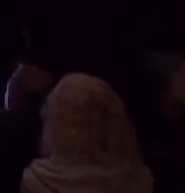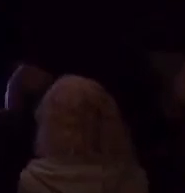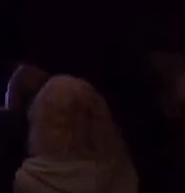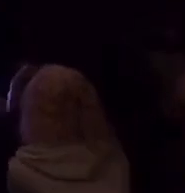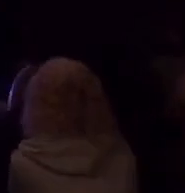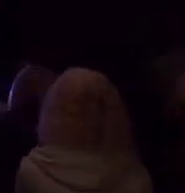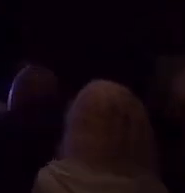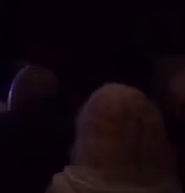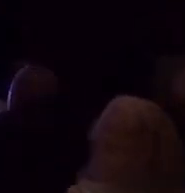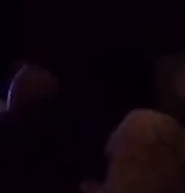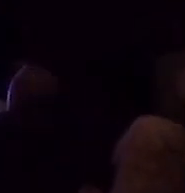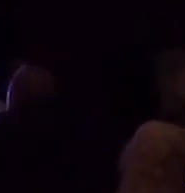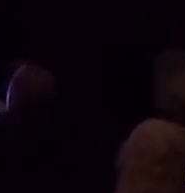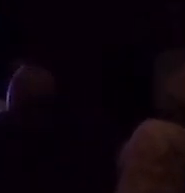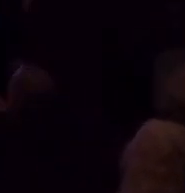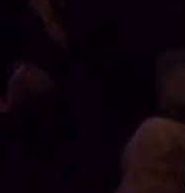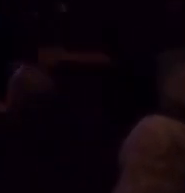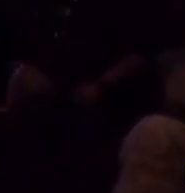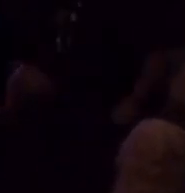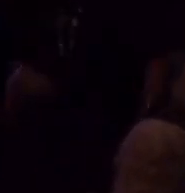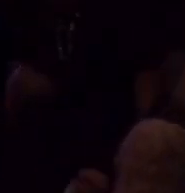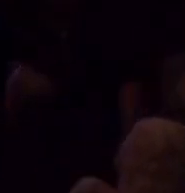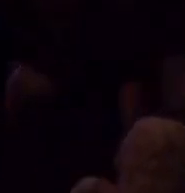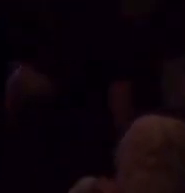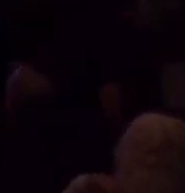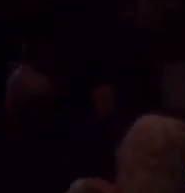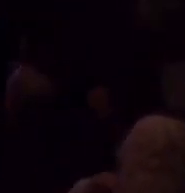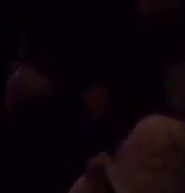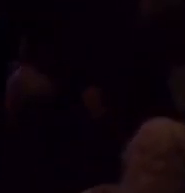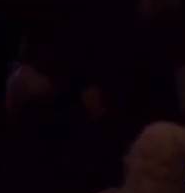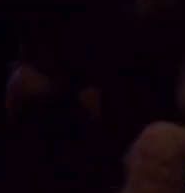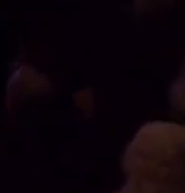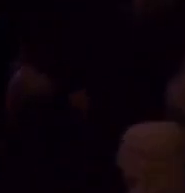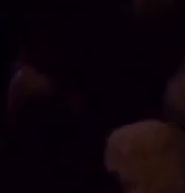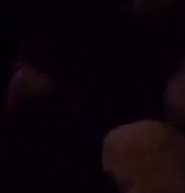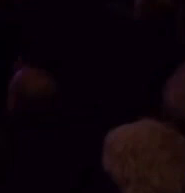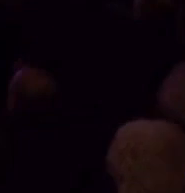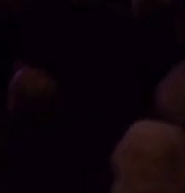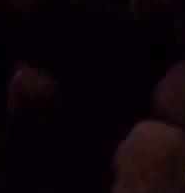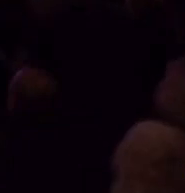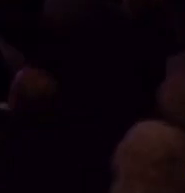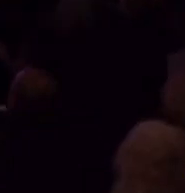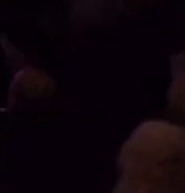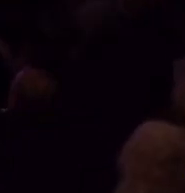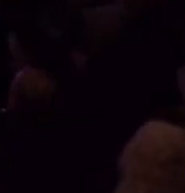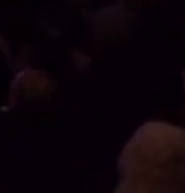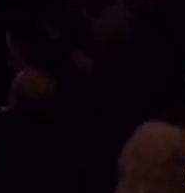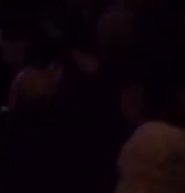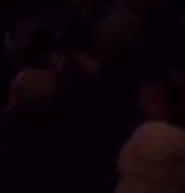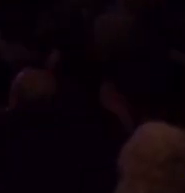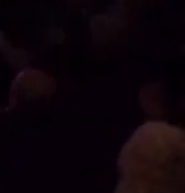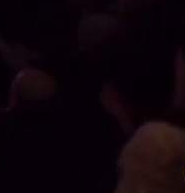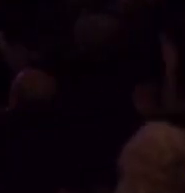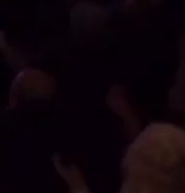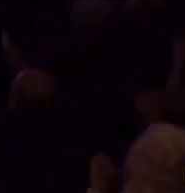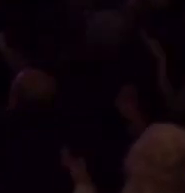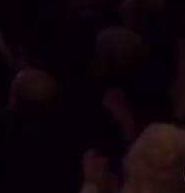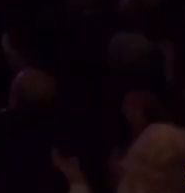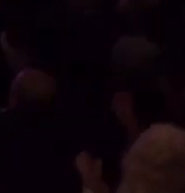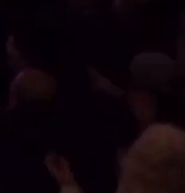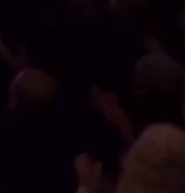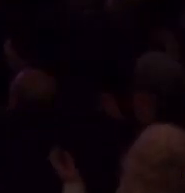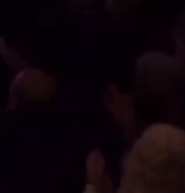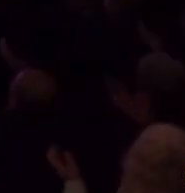Gracias una vez más por abarrotar este teatro y por abarrotar las cles de Madrid Para apoyar a